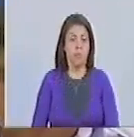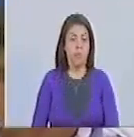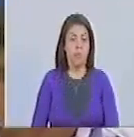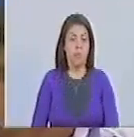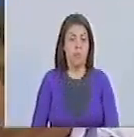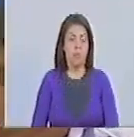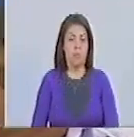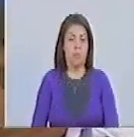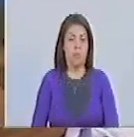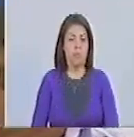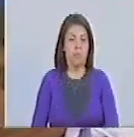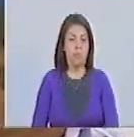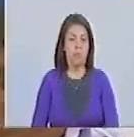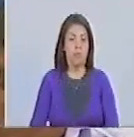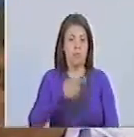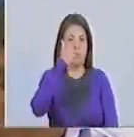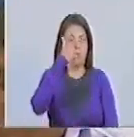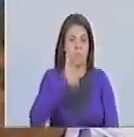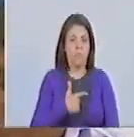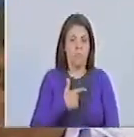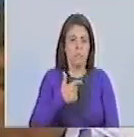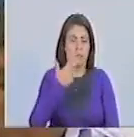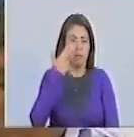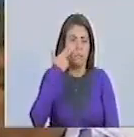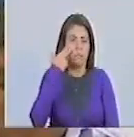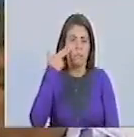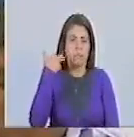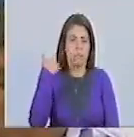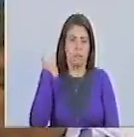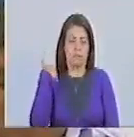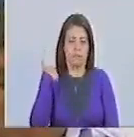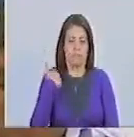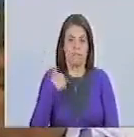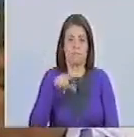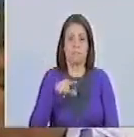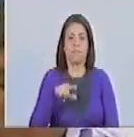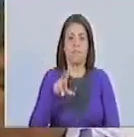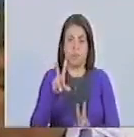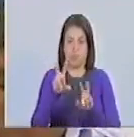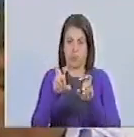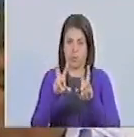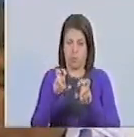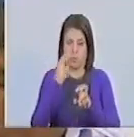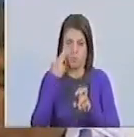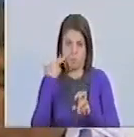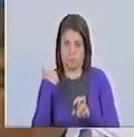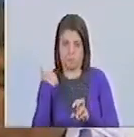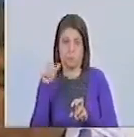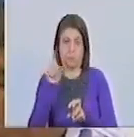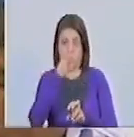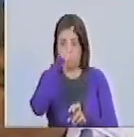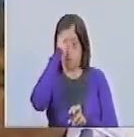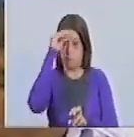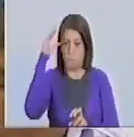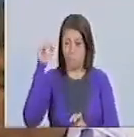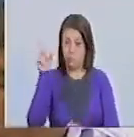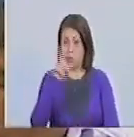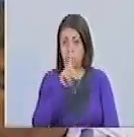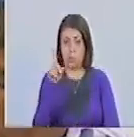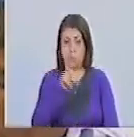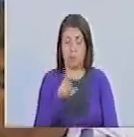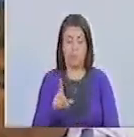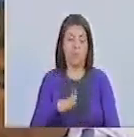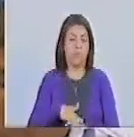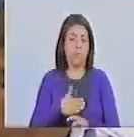descaro posición de Donald Trump no es nada nuevo. No es nada nuevo,